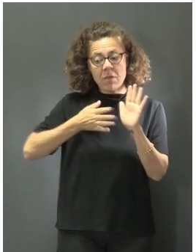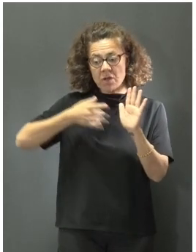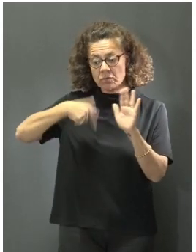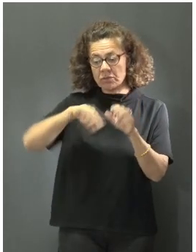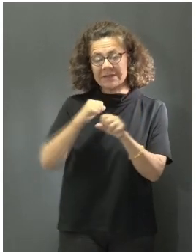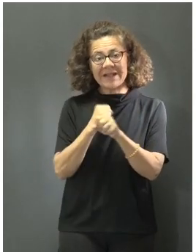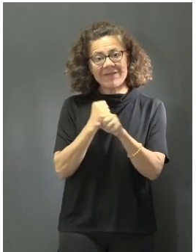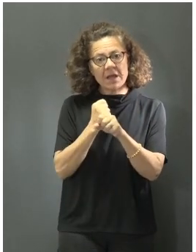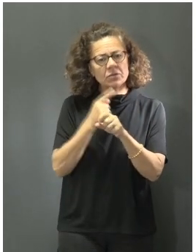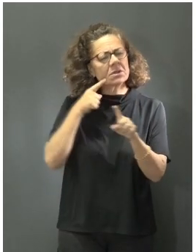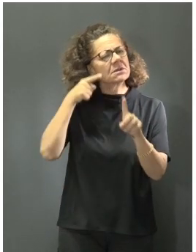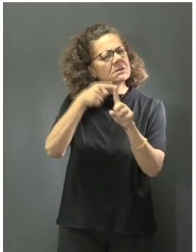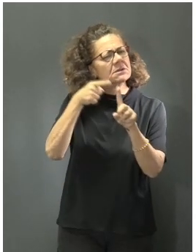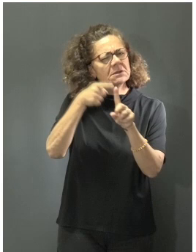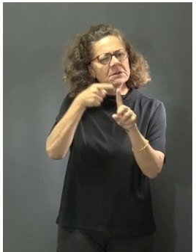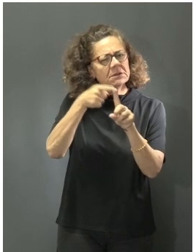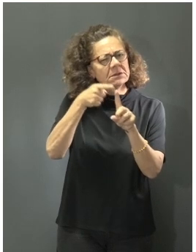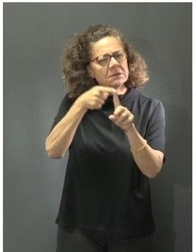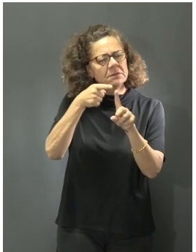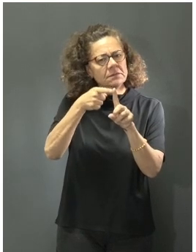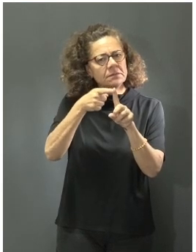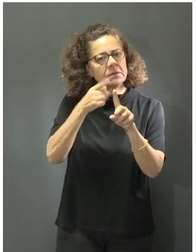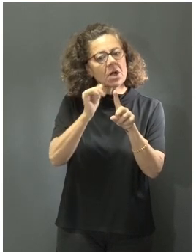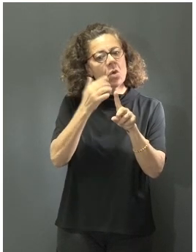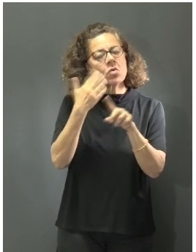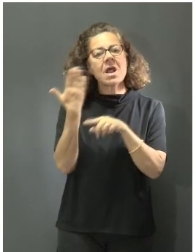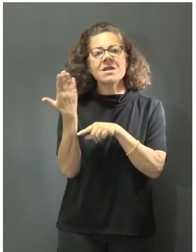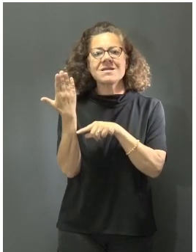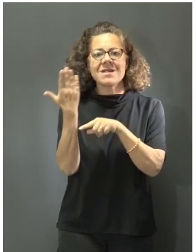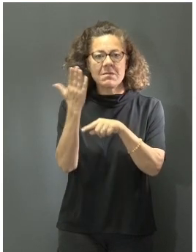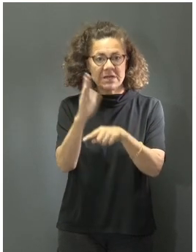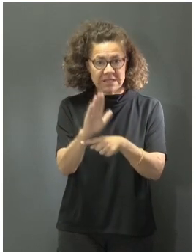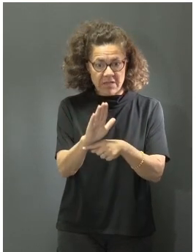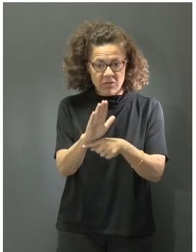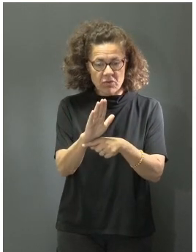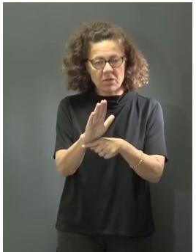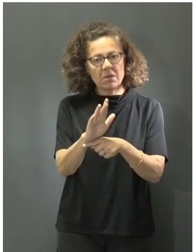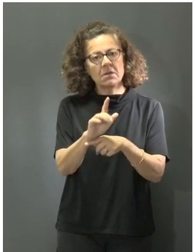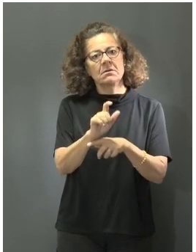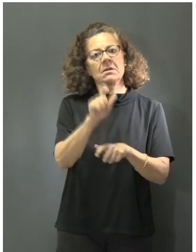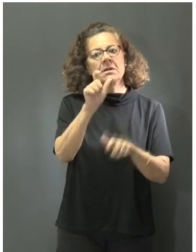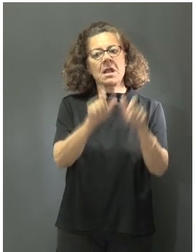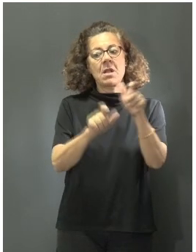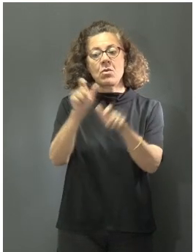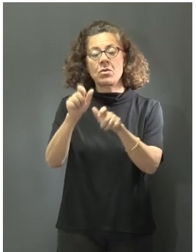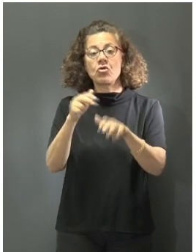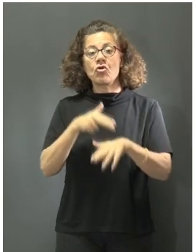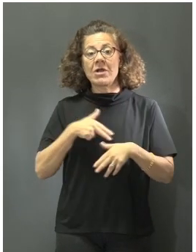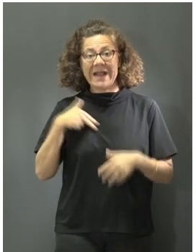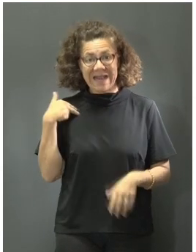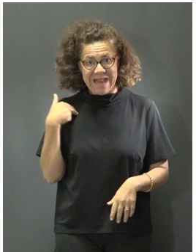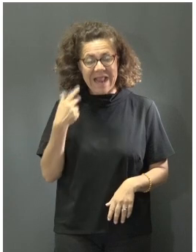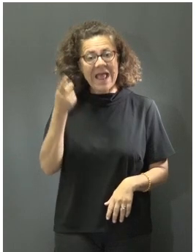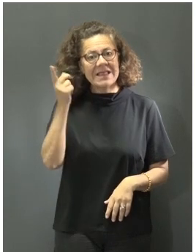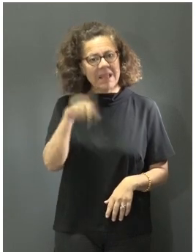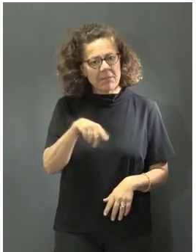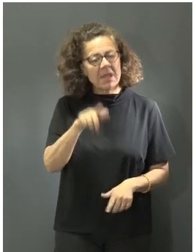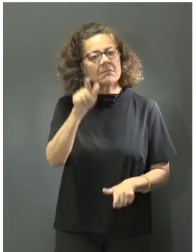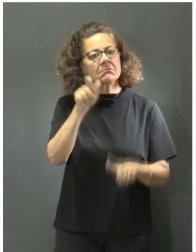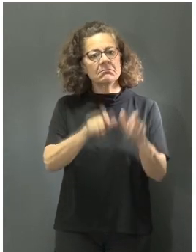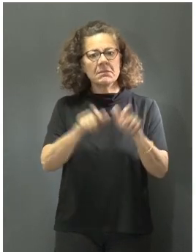trabajando se hace hincapié en que haya una representación de la población en general, incluyendo